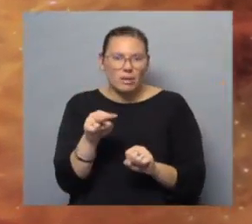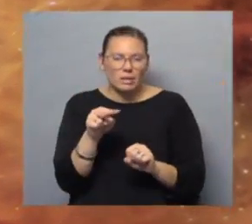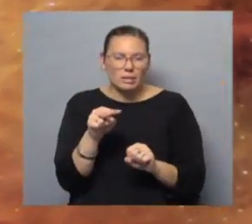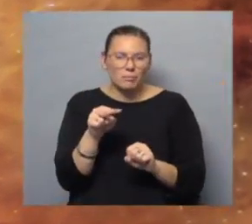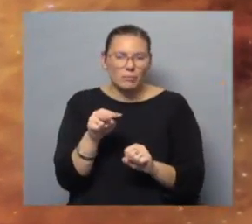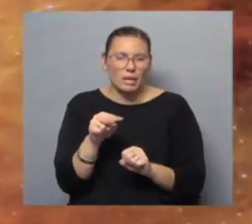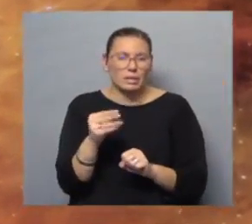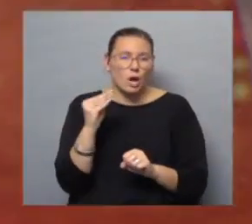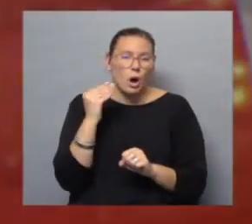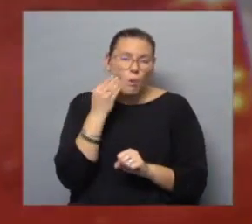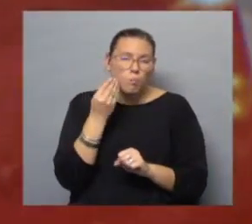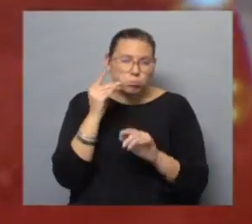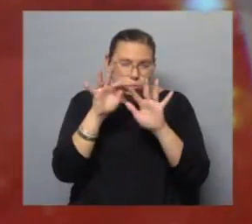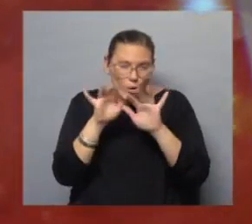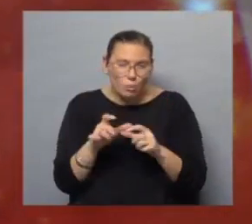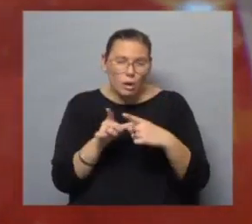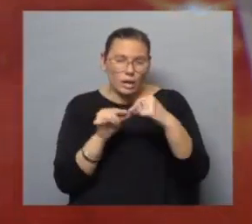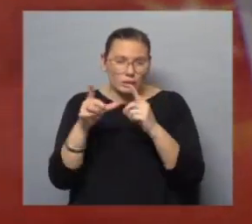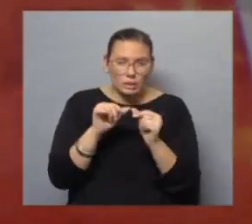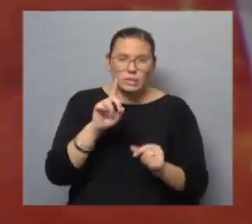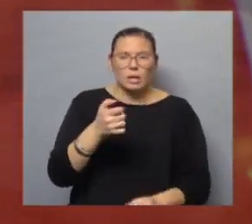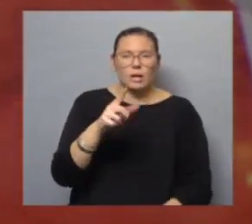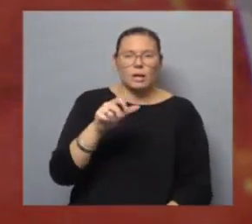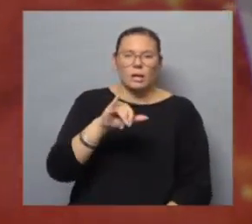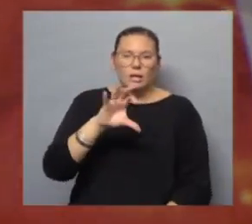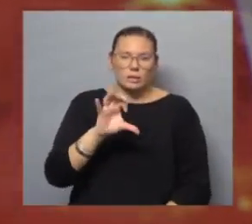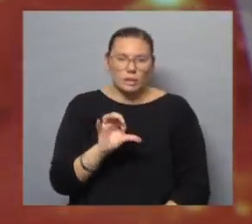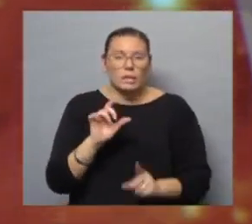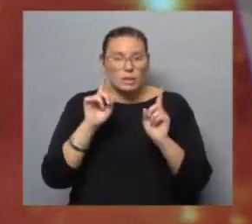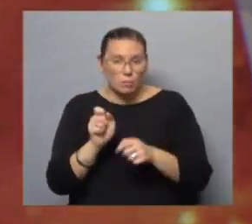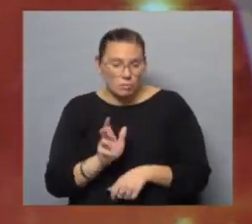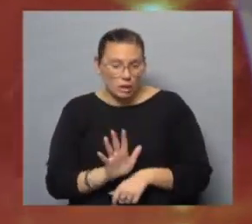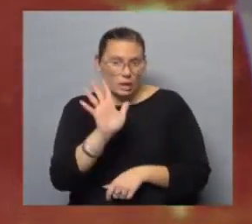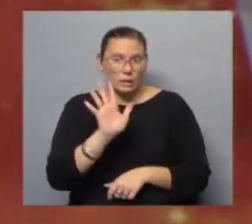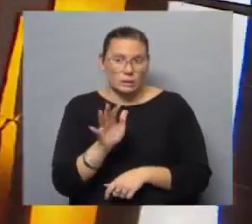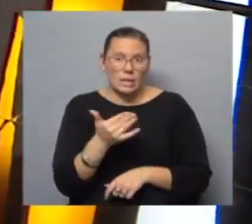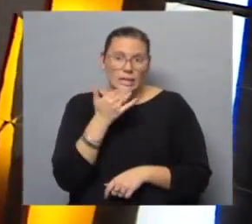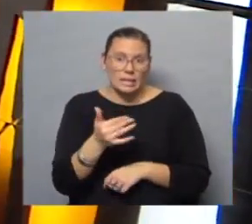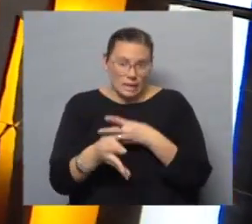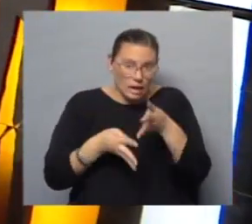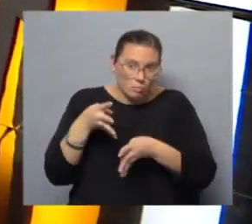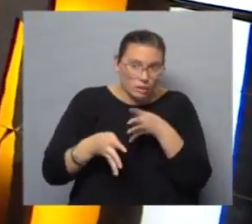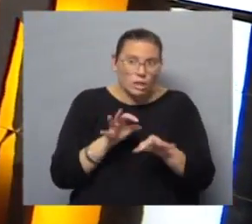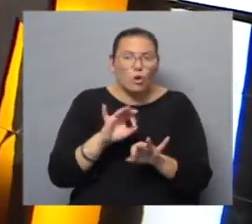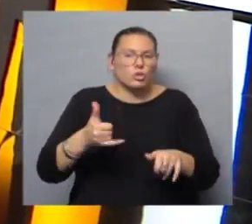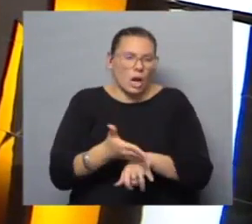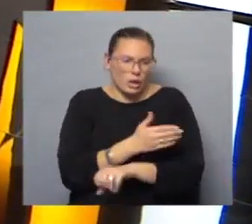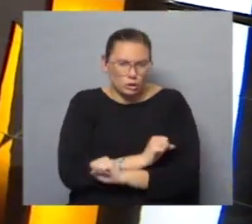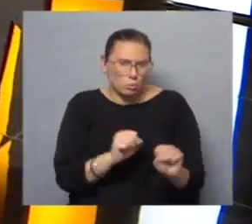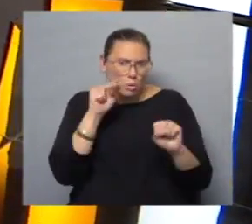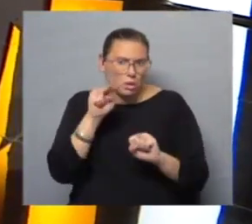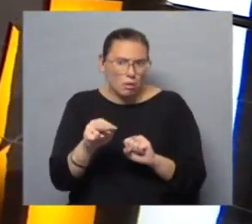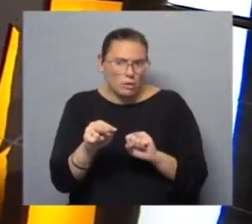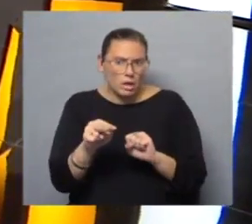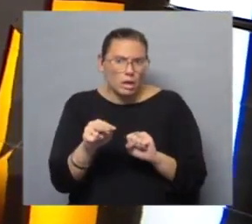este polvo, digamos, todas las estrellas o galaxias que hay detrás, ¿también es una particularidad que se debe al tipo de instrumentos o ya antes se podía ver